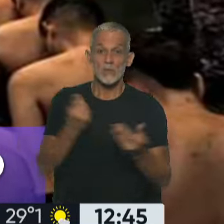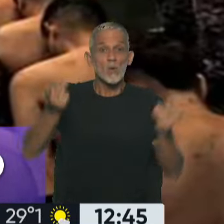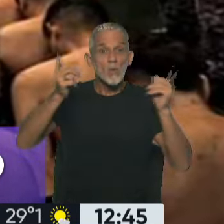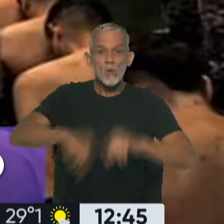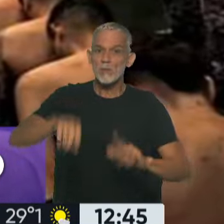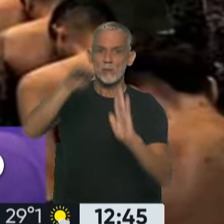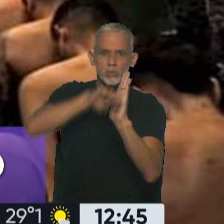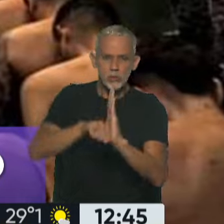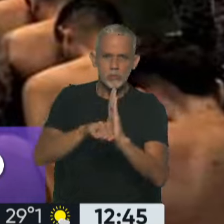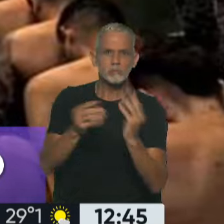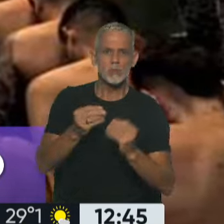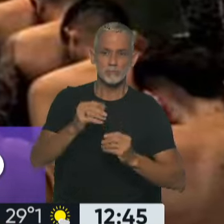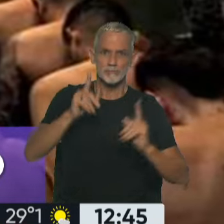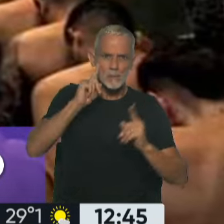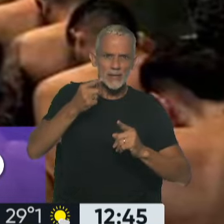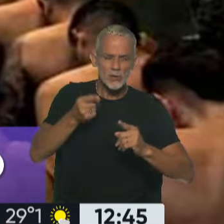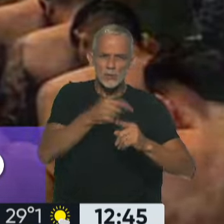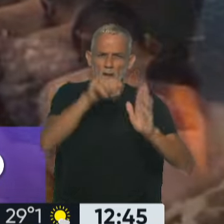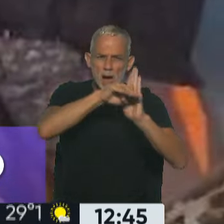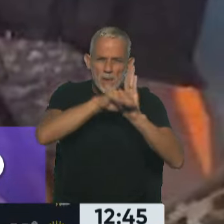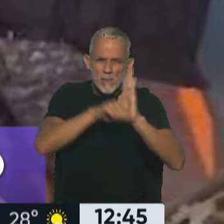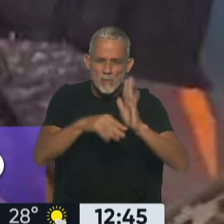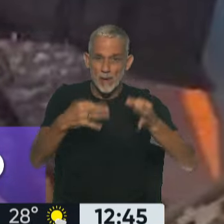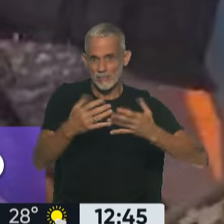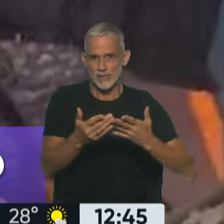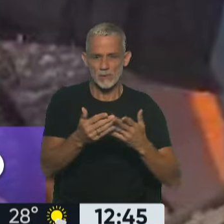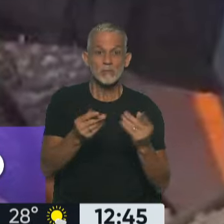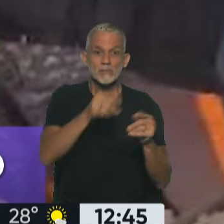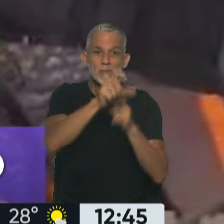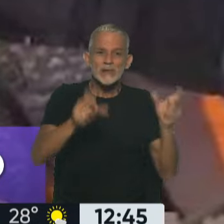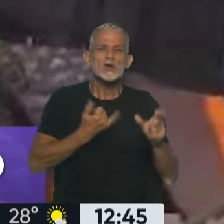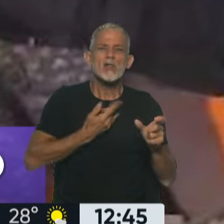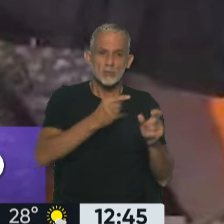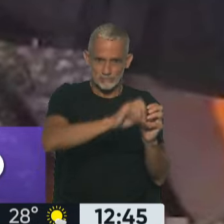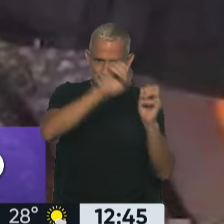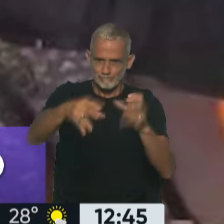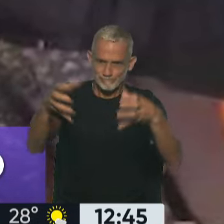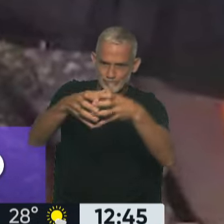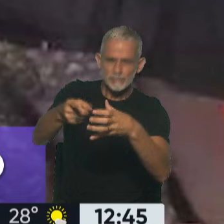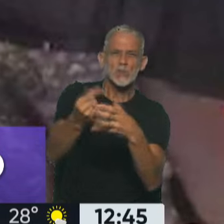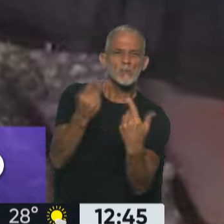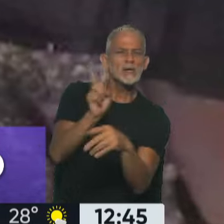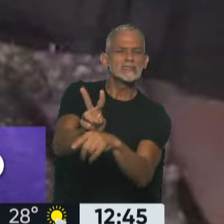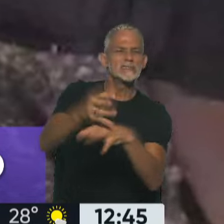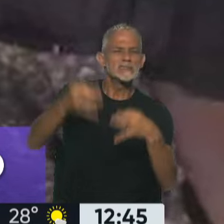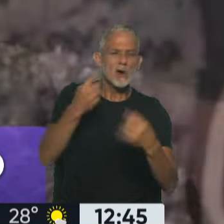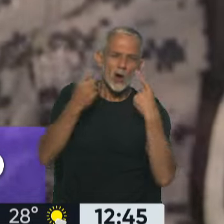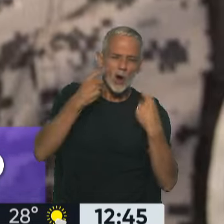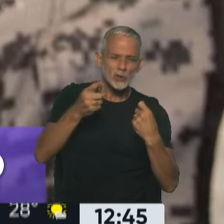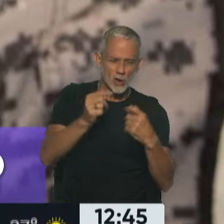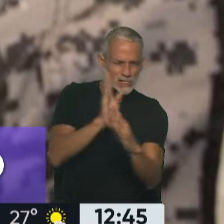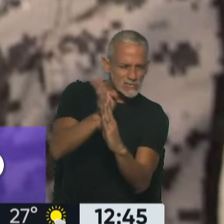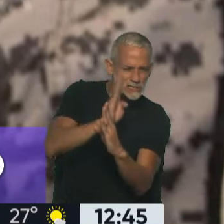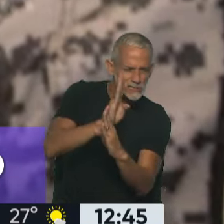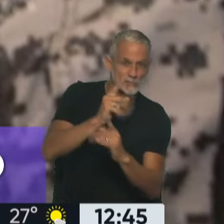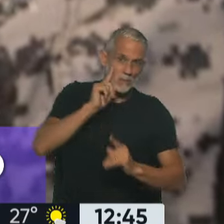el sistema de internos de alto perfil, lo que implica la reubicación de los internos en sectores donde puede ejercerse un control directo